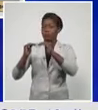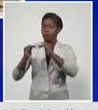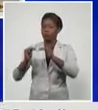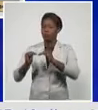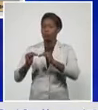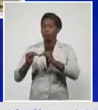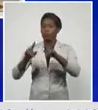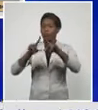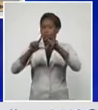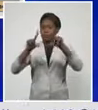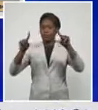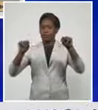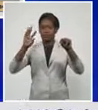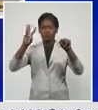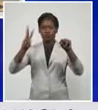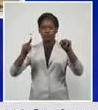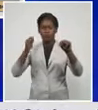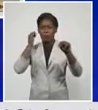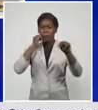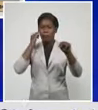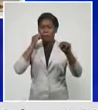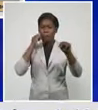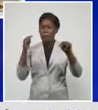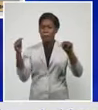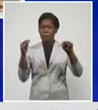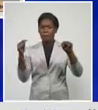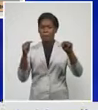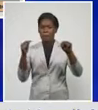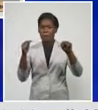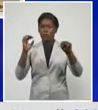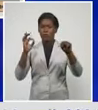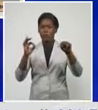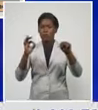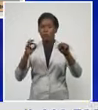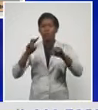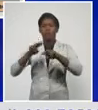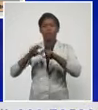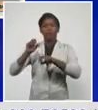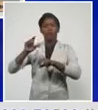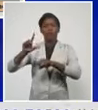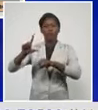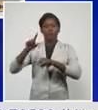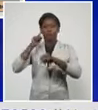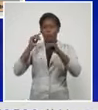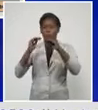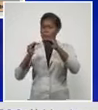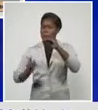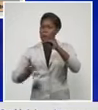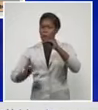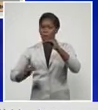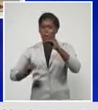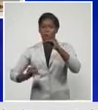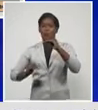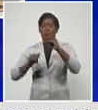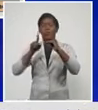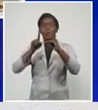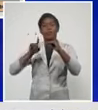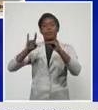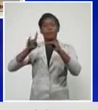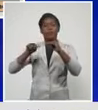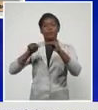Cuba, Holguín se incorpora a este batallón con una tasa de